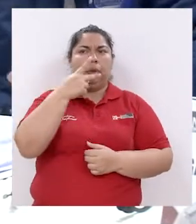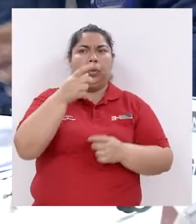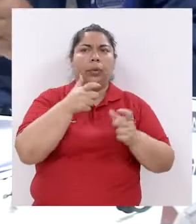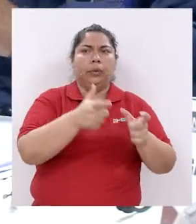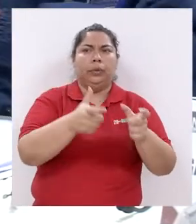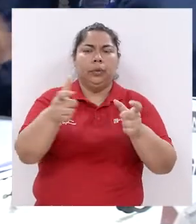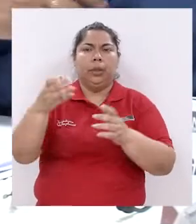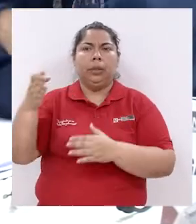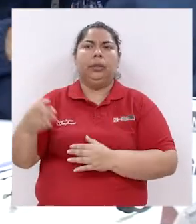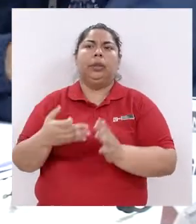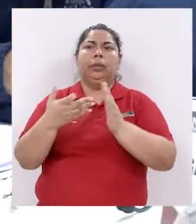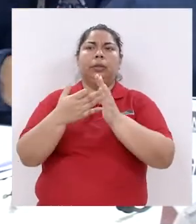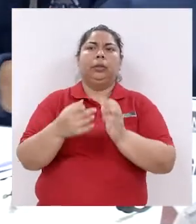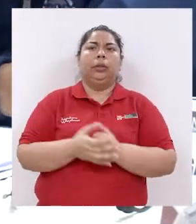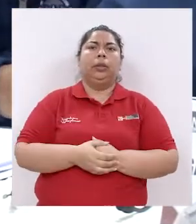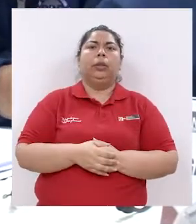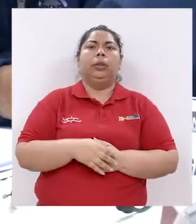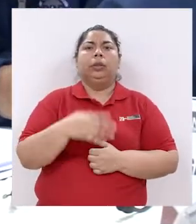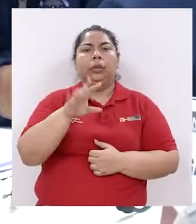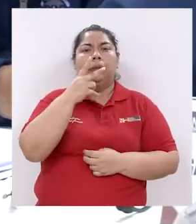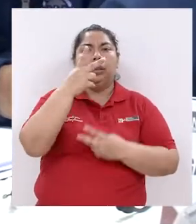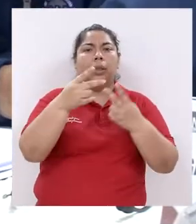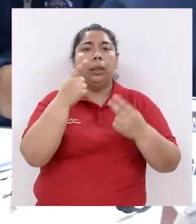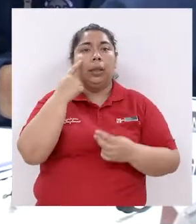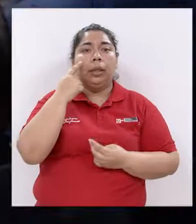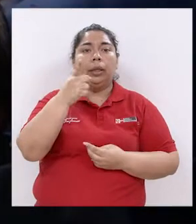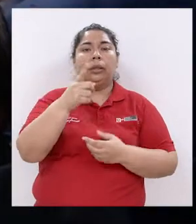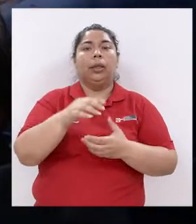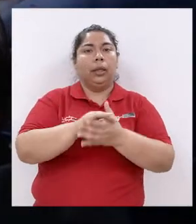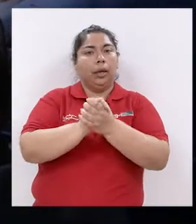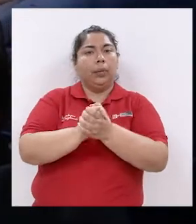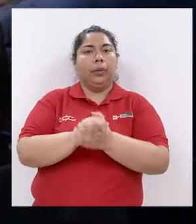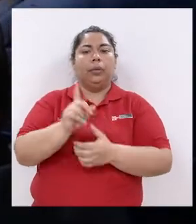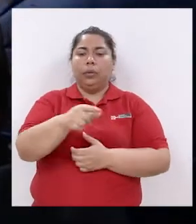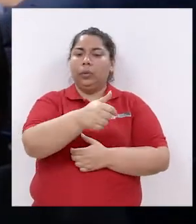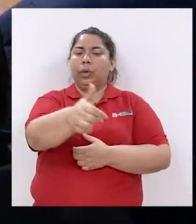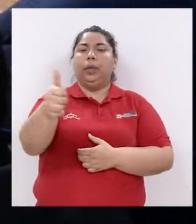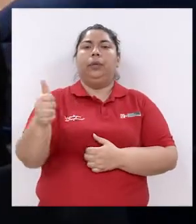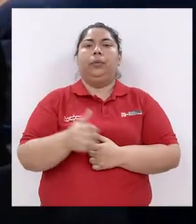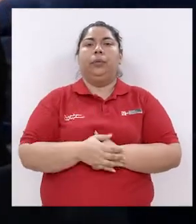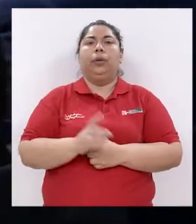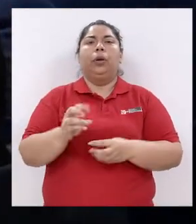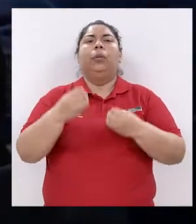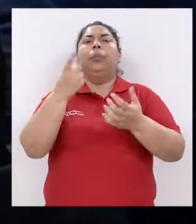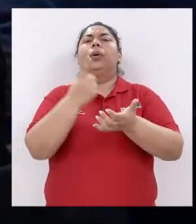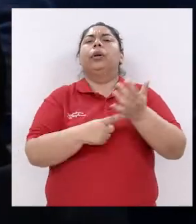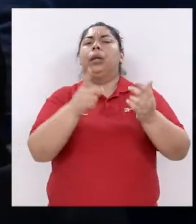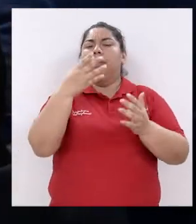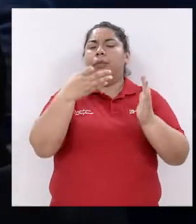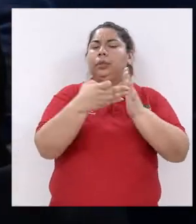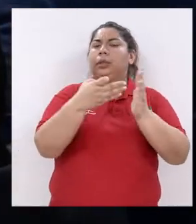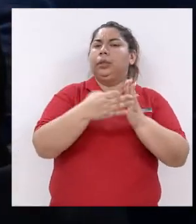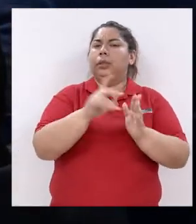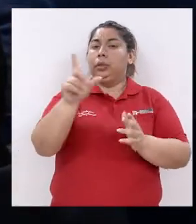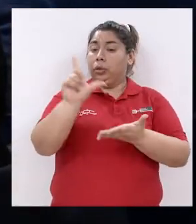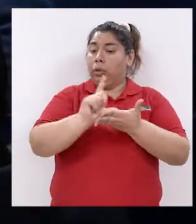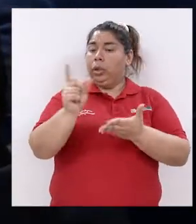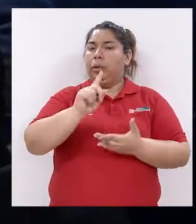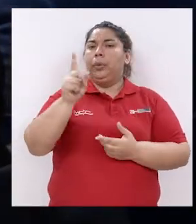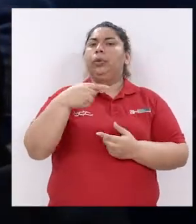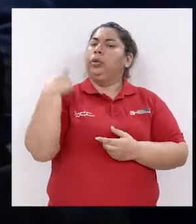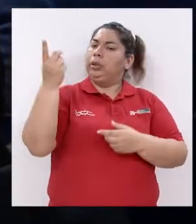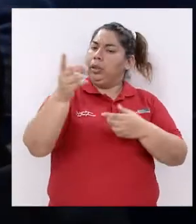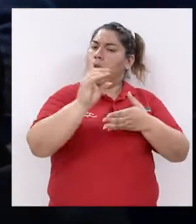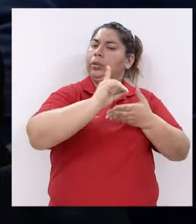tema de la fiscalización. Y la fiscalización también tiene que ser de la mano con ustedes, porque la fiscalización no solamente es en Lima, es